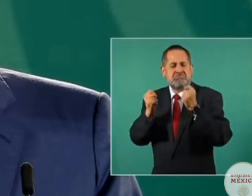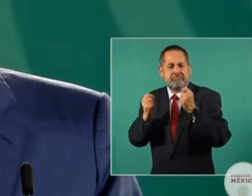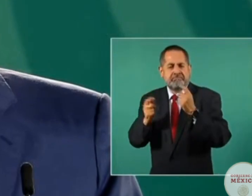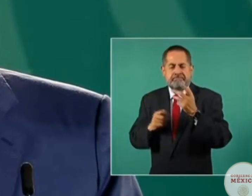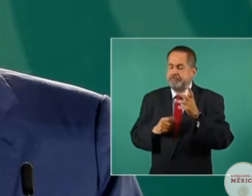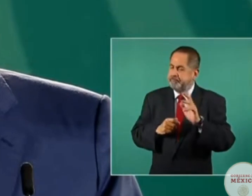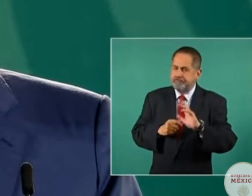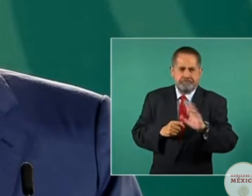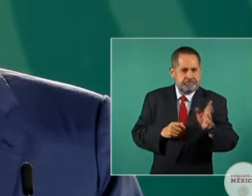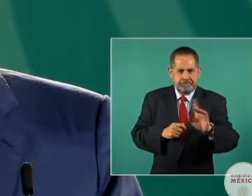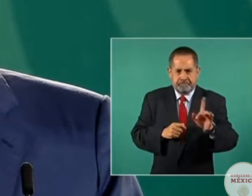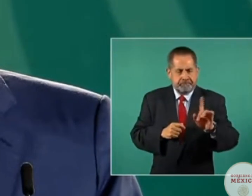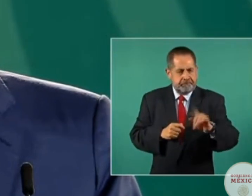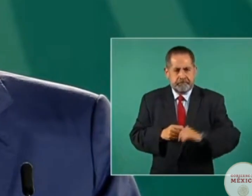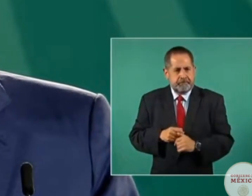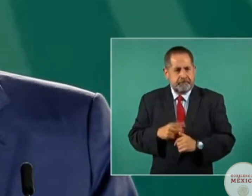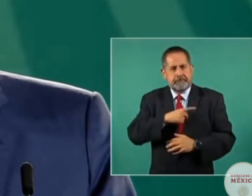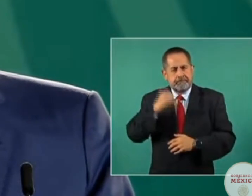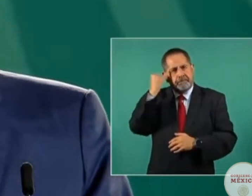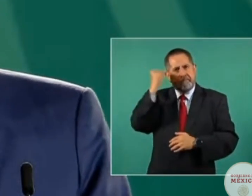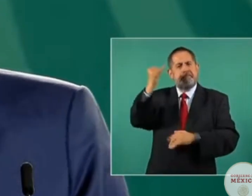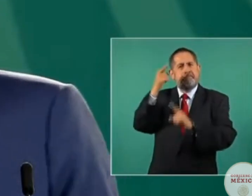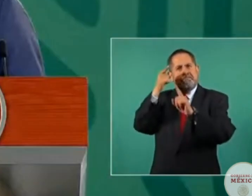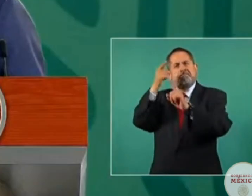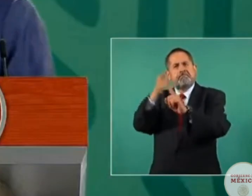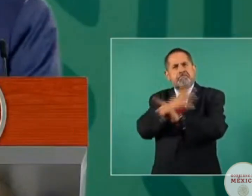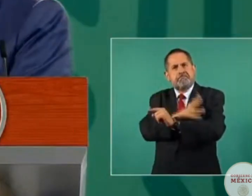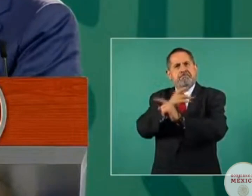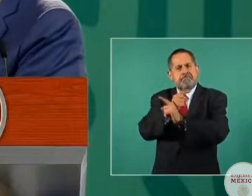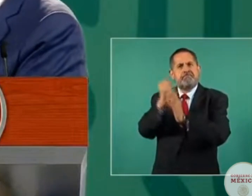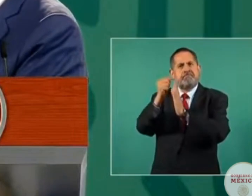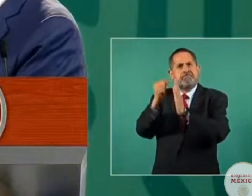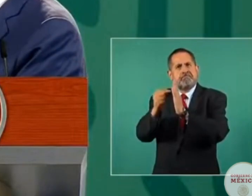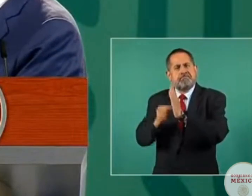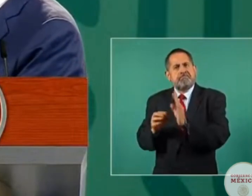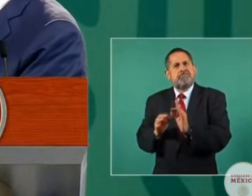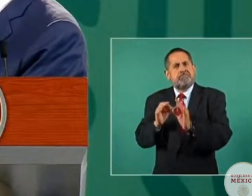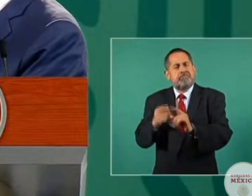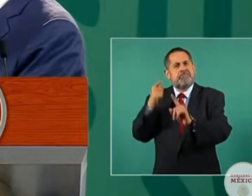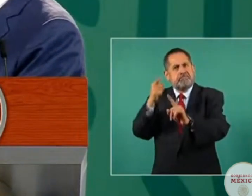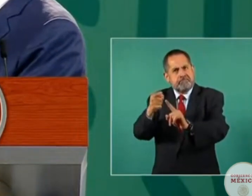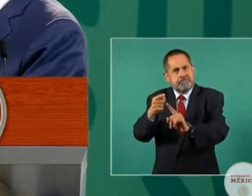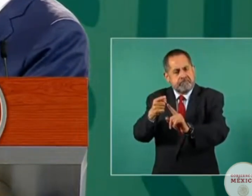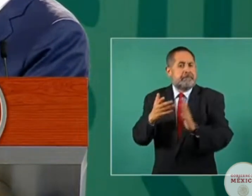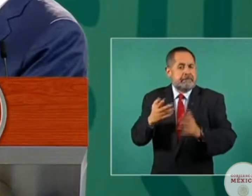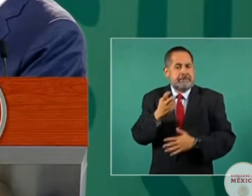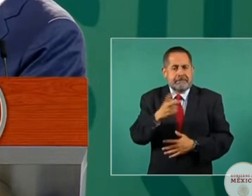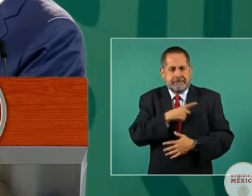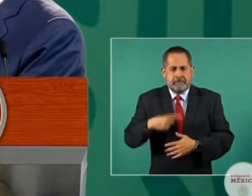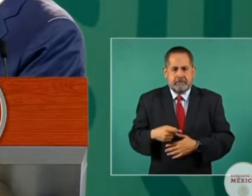Hay que tener principios, hay que tener ideales. Entonces, ¿por qué no pones el